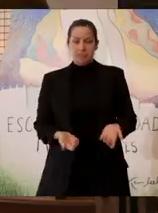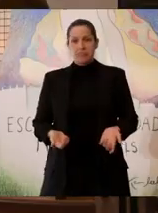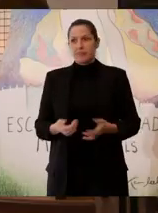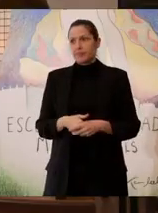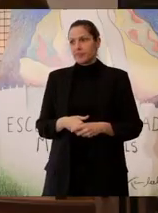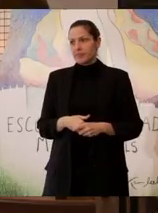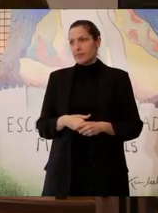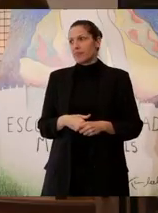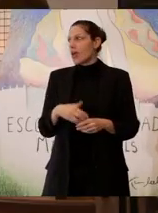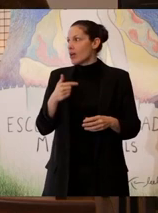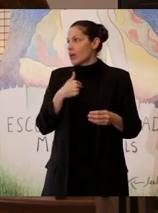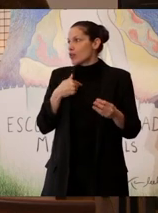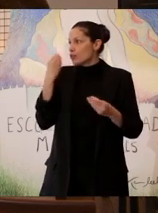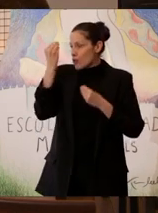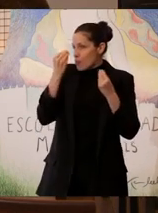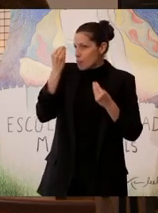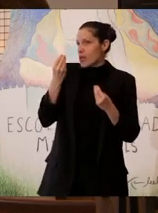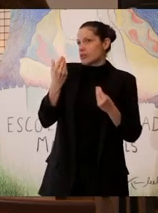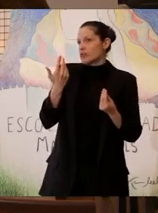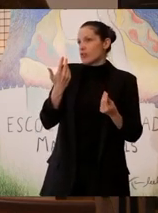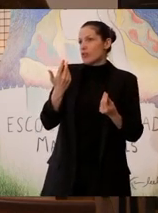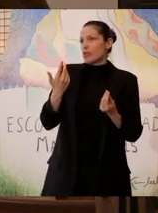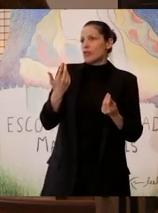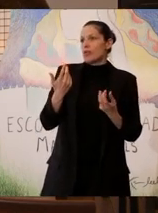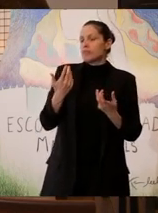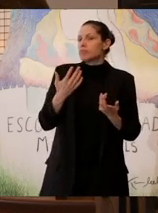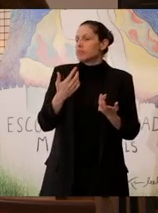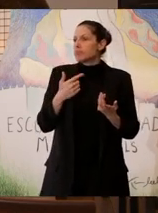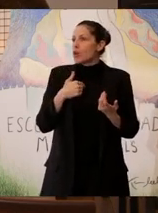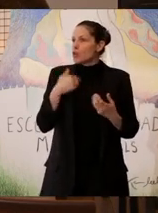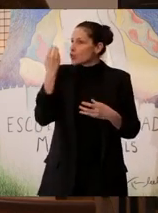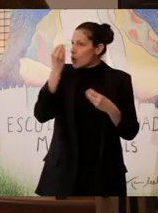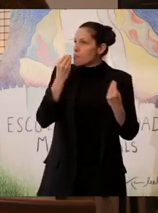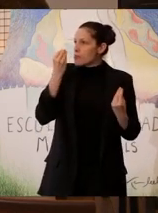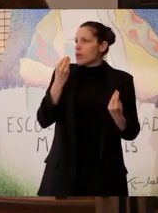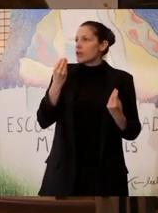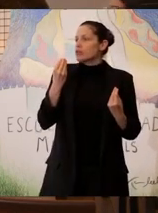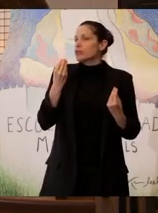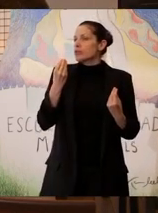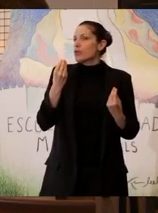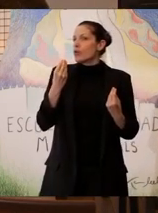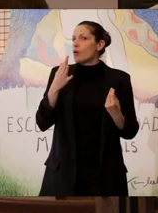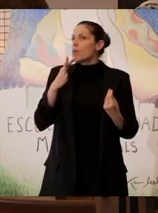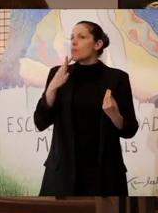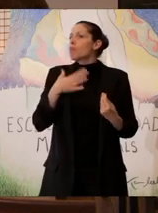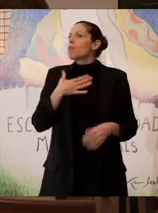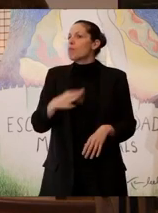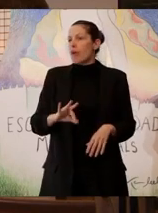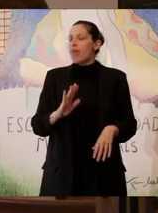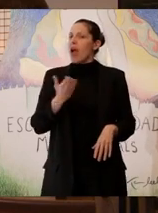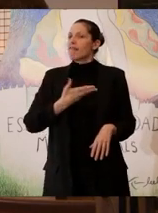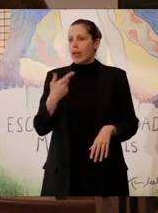viendo. Yo sí que veo que hay una cara de. A lo mejor ahora sí. Yo sí que creo que hay una cara de. Y que nos puede perjudicar. Estoy con usted,